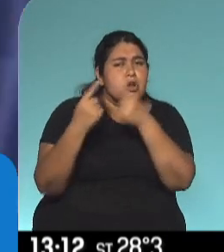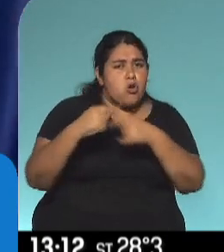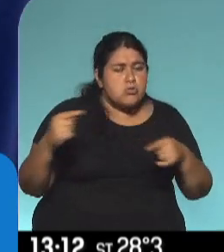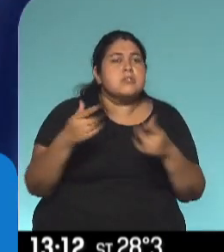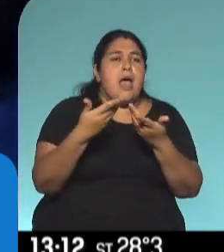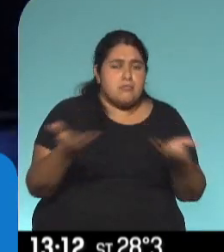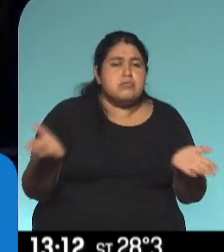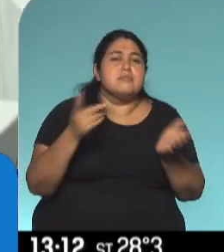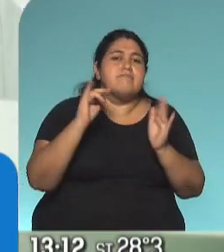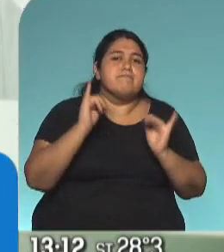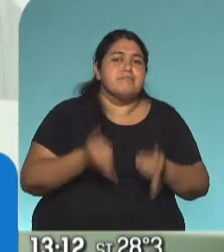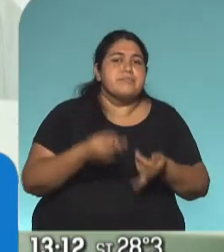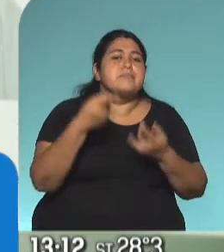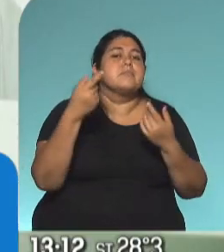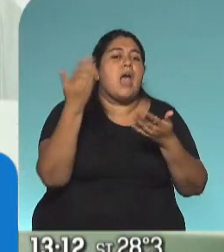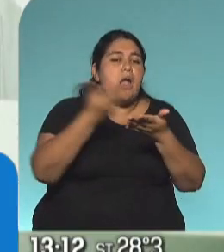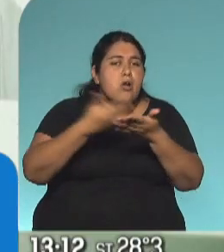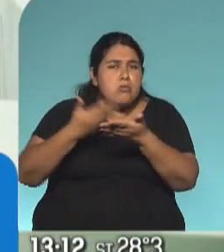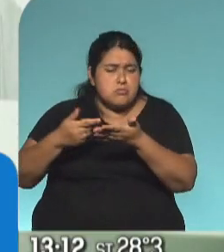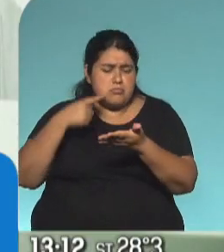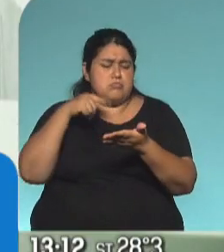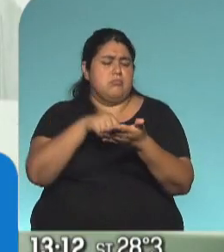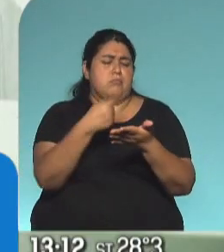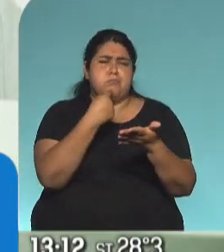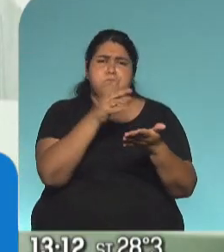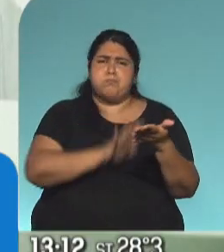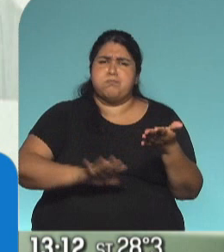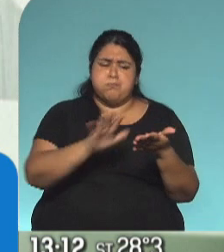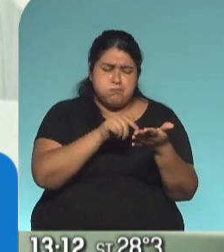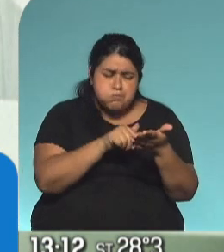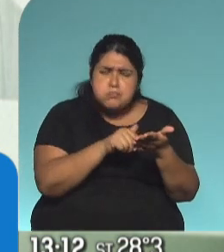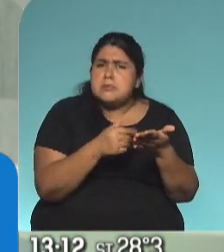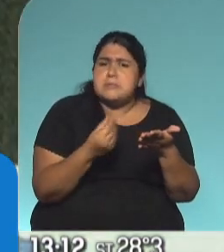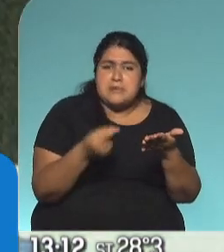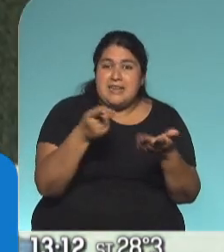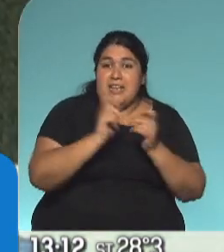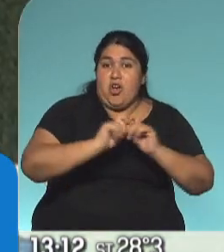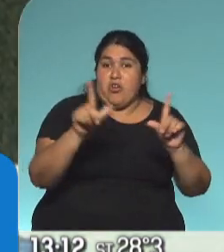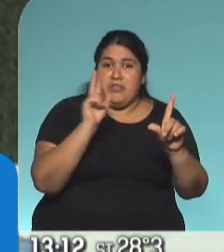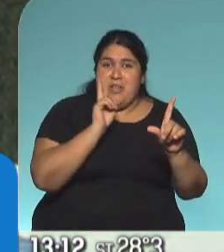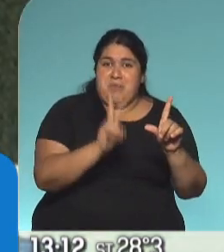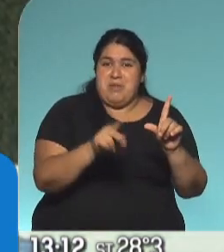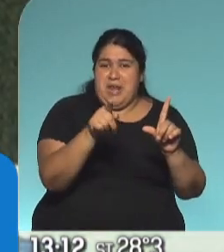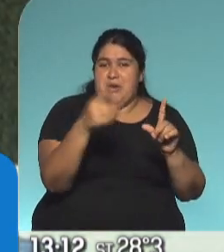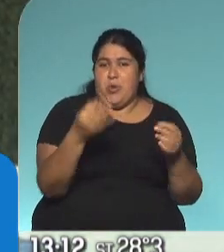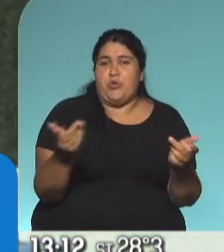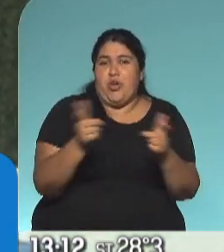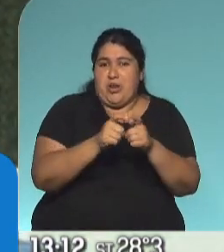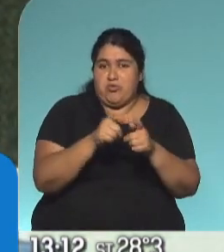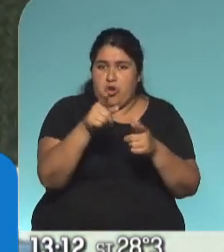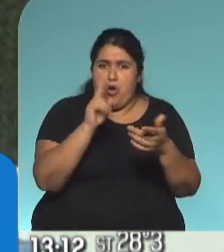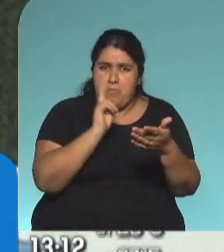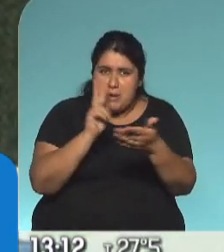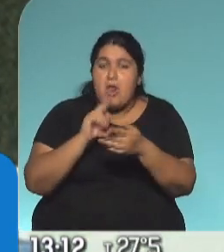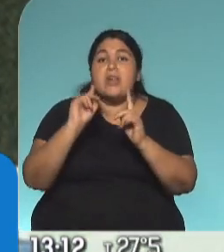con la demostración de algunas actas que llevó Yacu Pérez, dijo que justamente estas imágenes corresponden a esa reunión. Y observadores de la